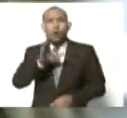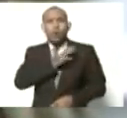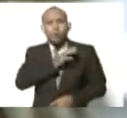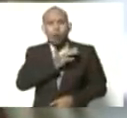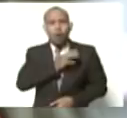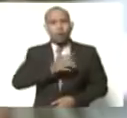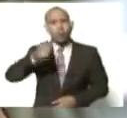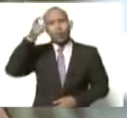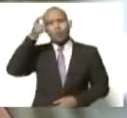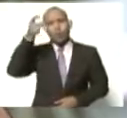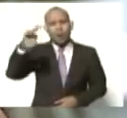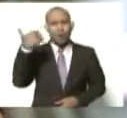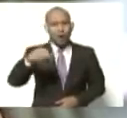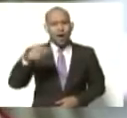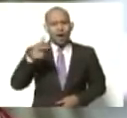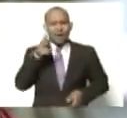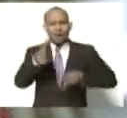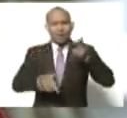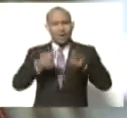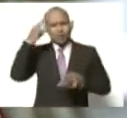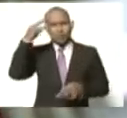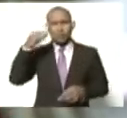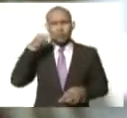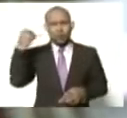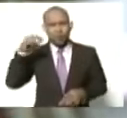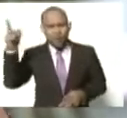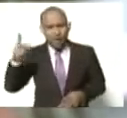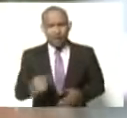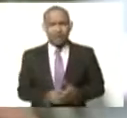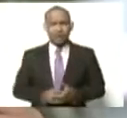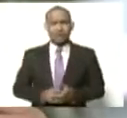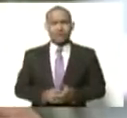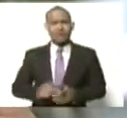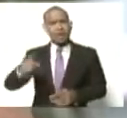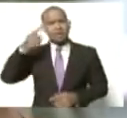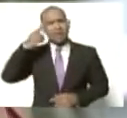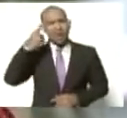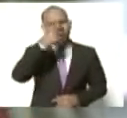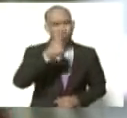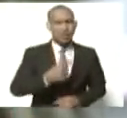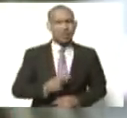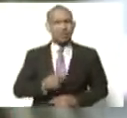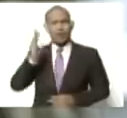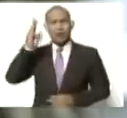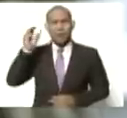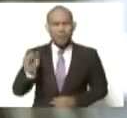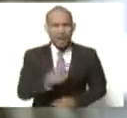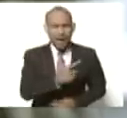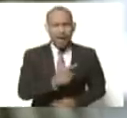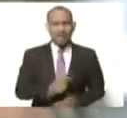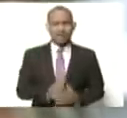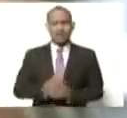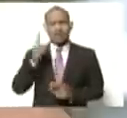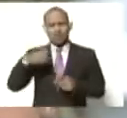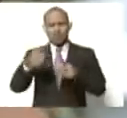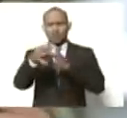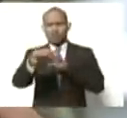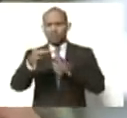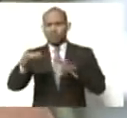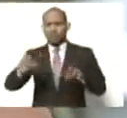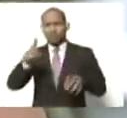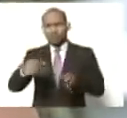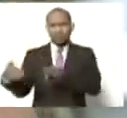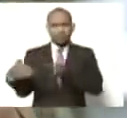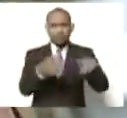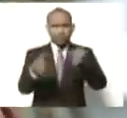Los Teques, Ezequiel Zamora, Metro Cable San Agustín, Cable Tren Petare, Metro Cable Mariche, y las rutas de